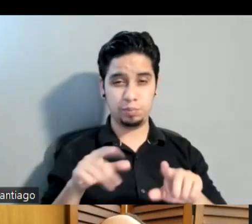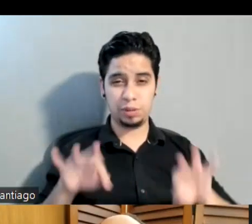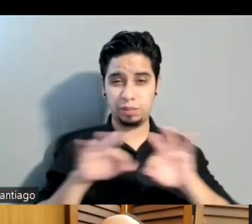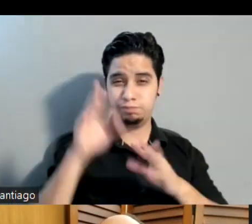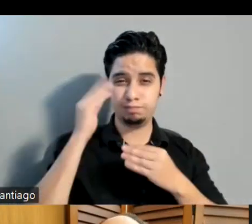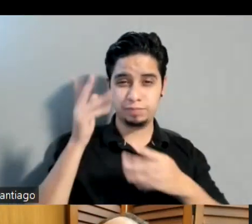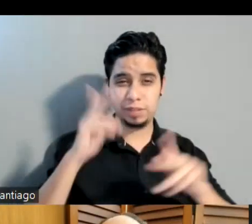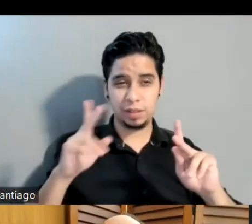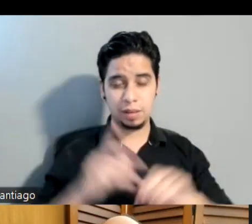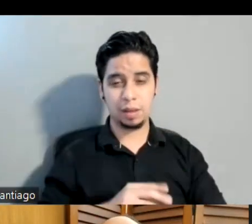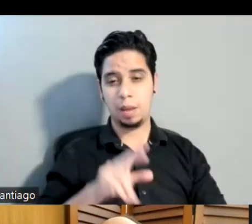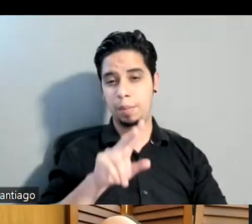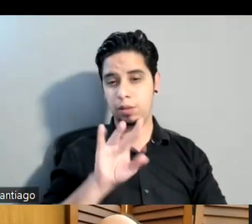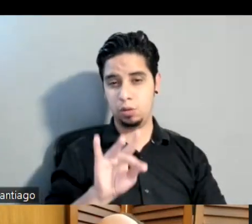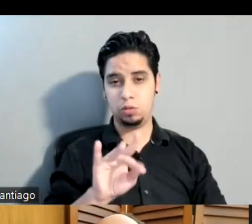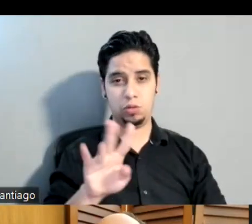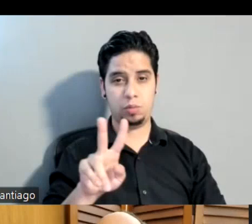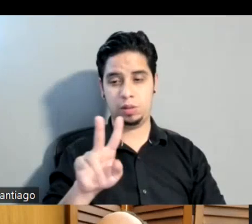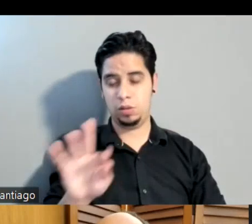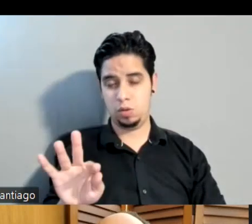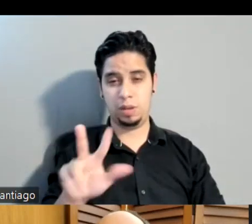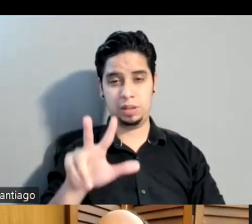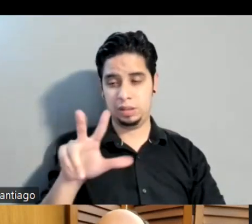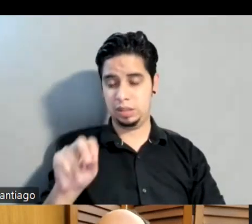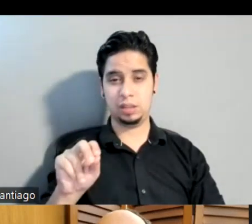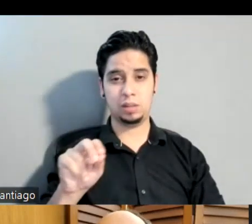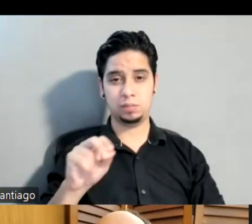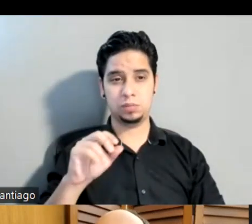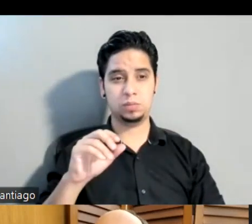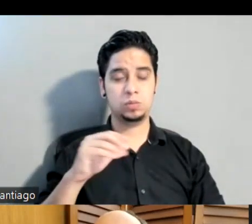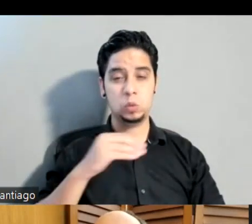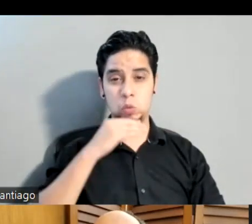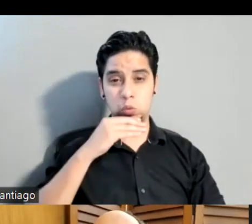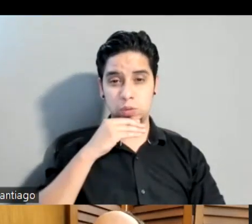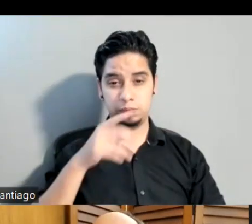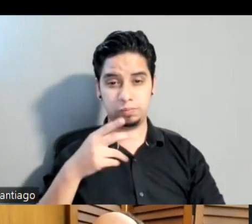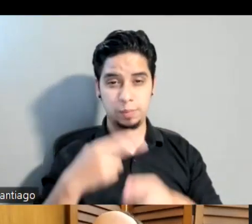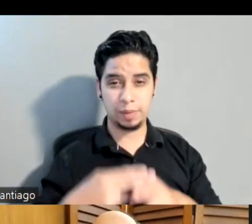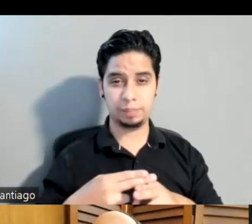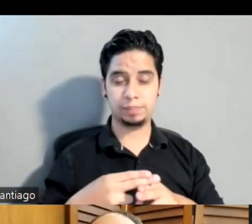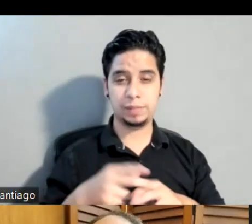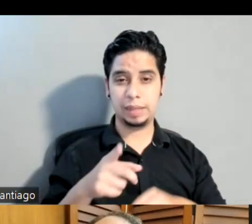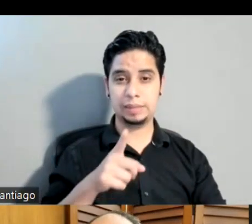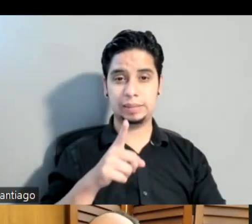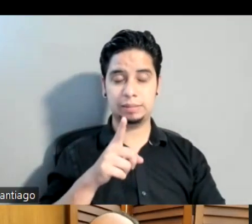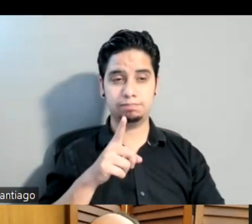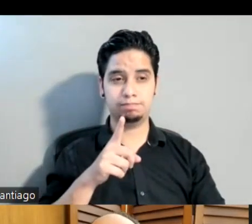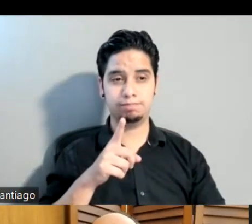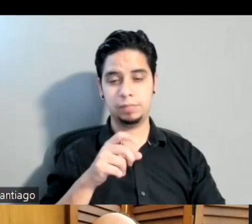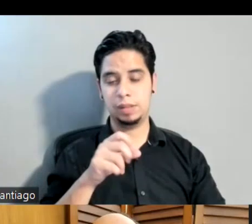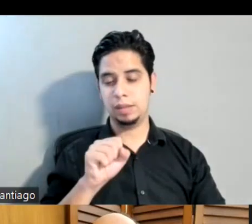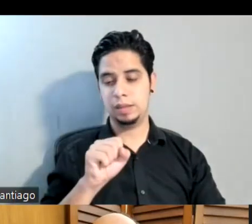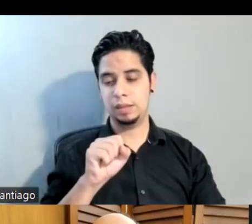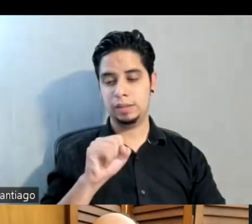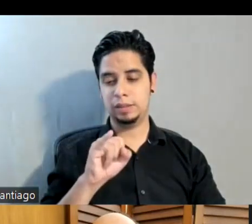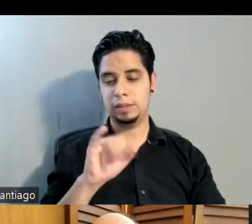y 30 de octubre es El Silenciador, que vas a estar en el Teatro Arcelay, ¿verdad? En